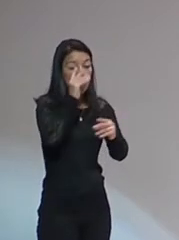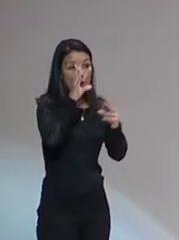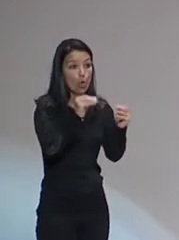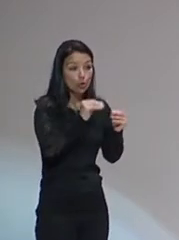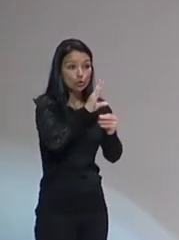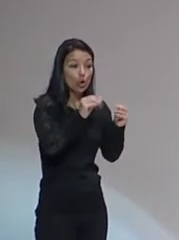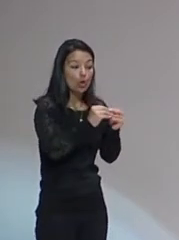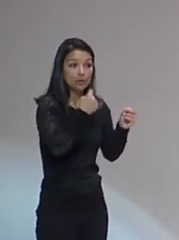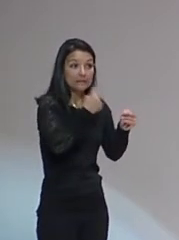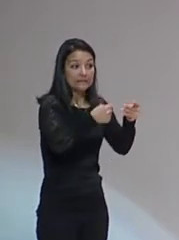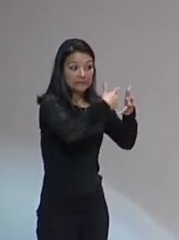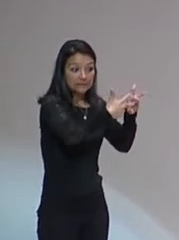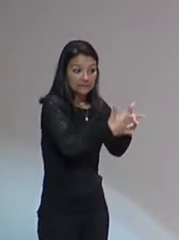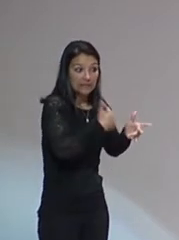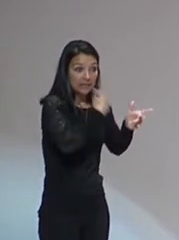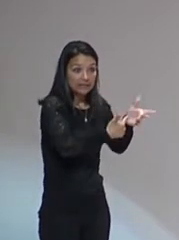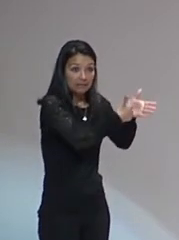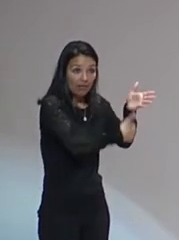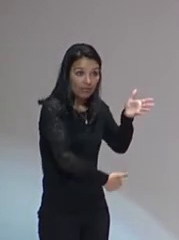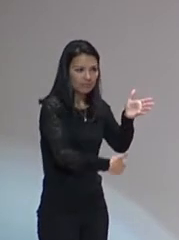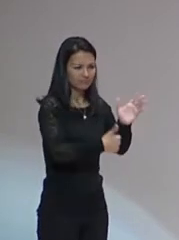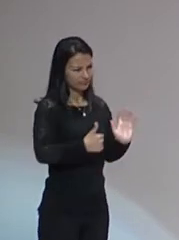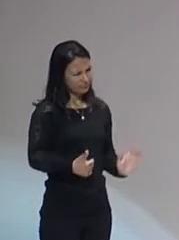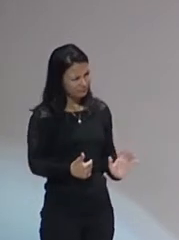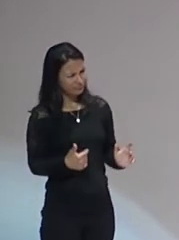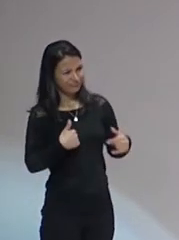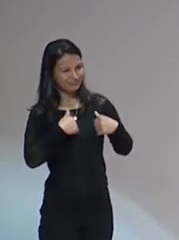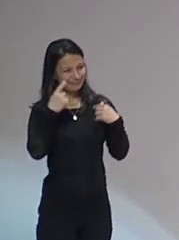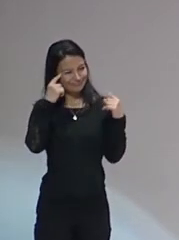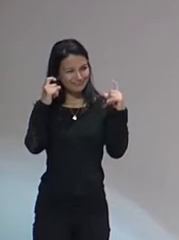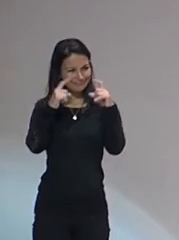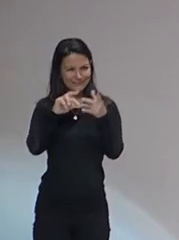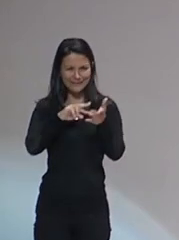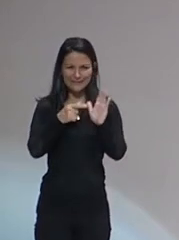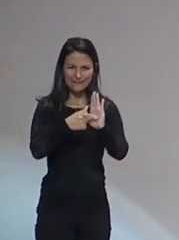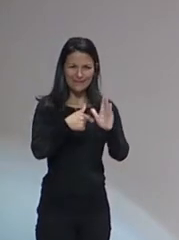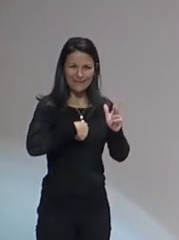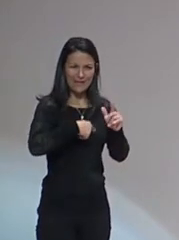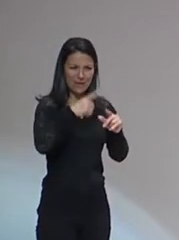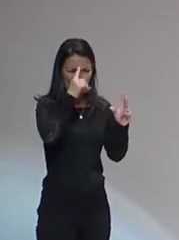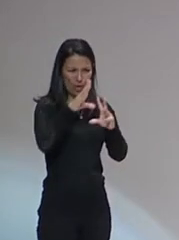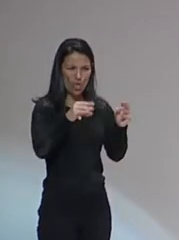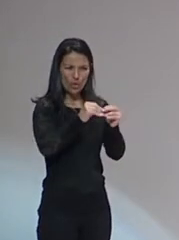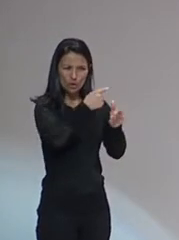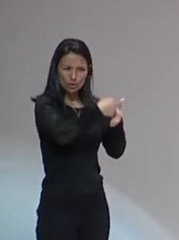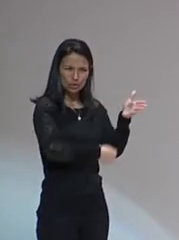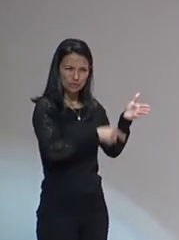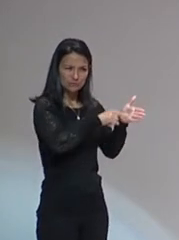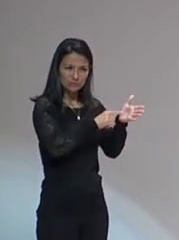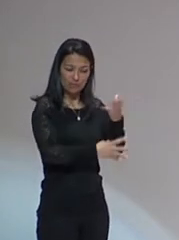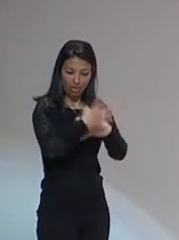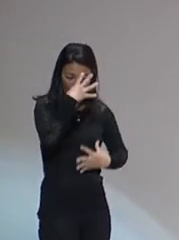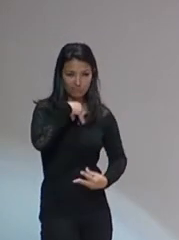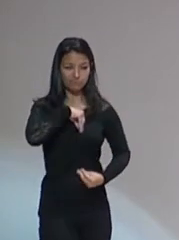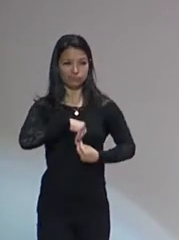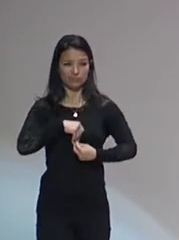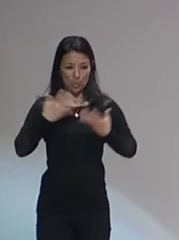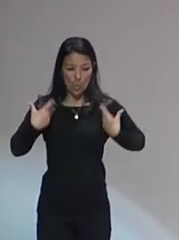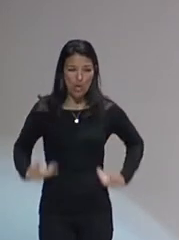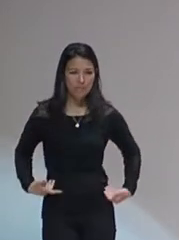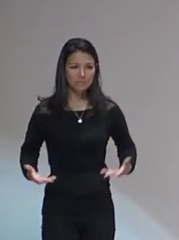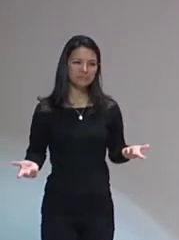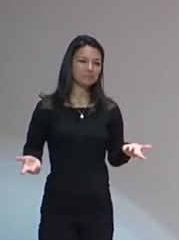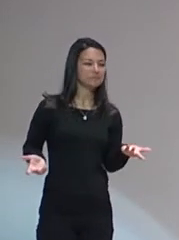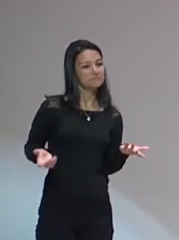si los códigos tuvieran la capacidad de engranarse dentro del cuerpo. Entonces yo he peleado mucho con ese concepto. Yo siempre he dicho, tenemos